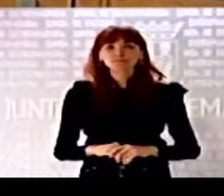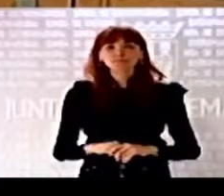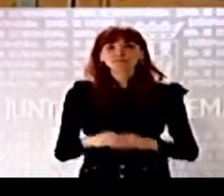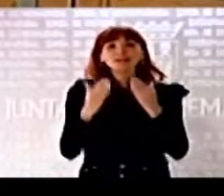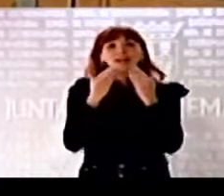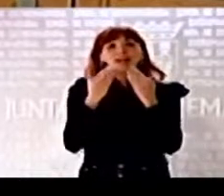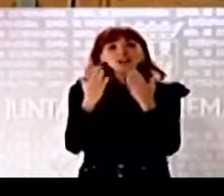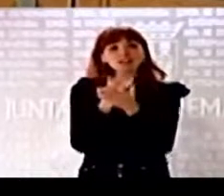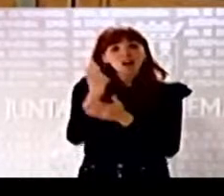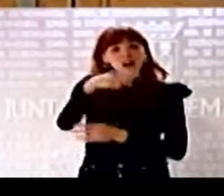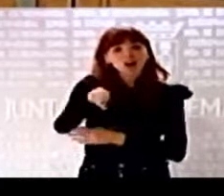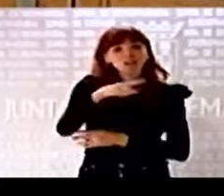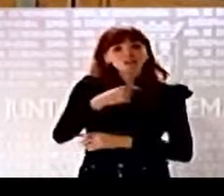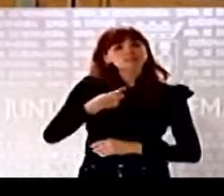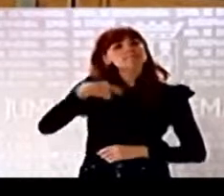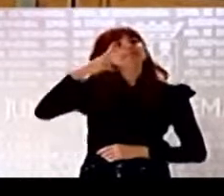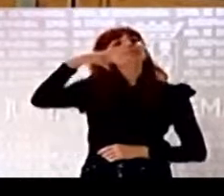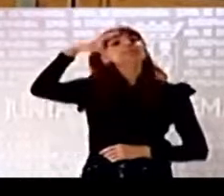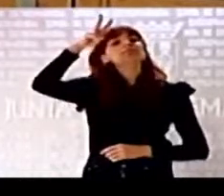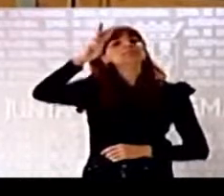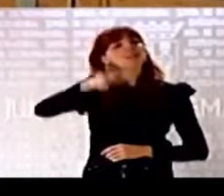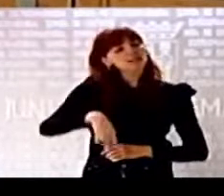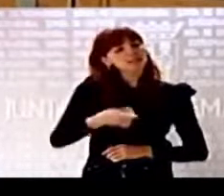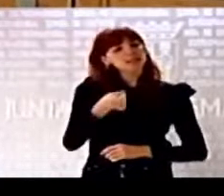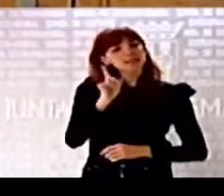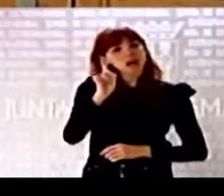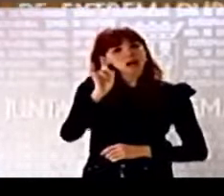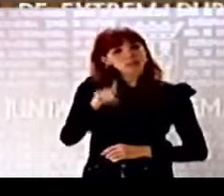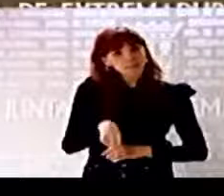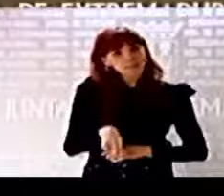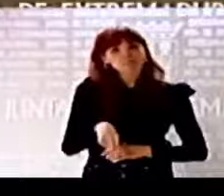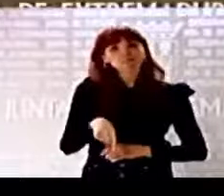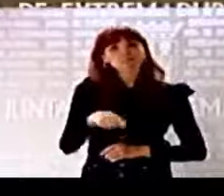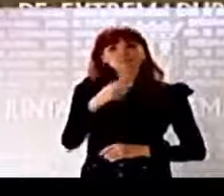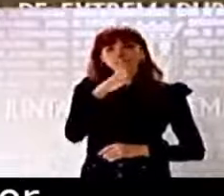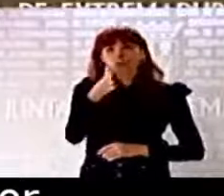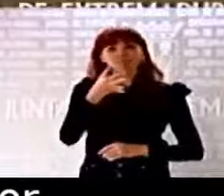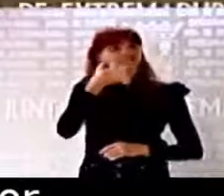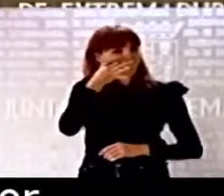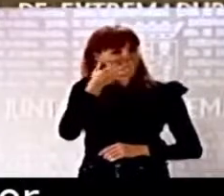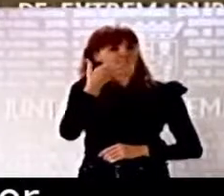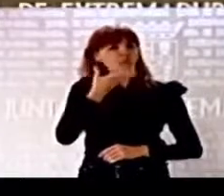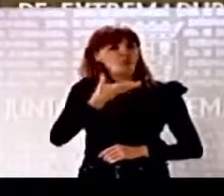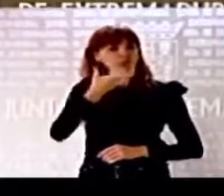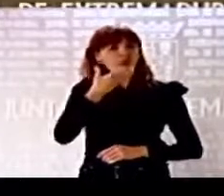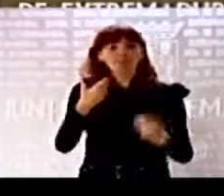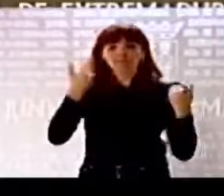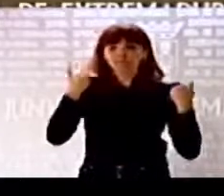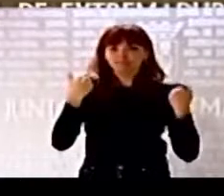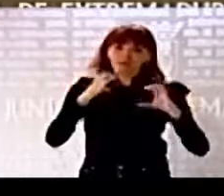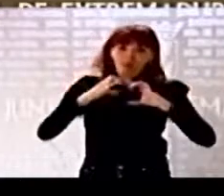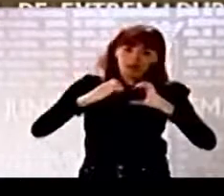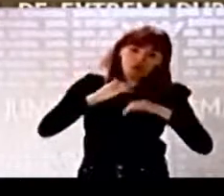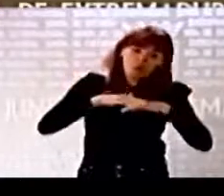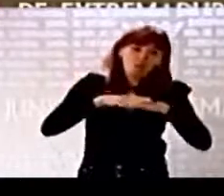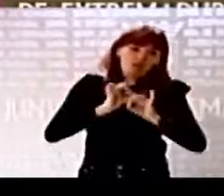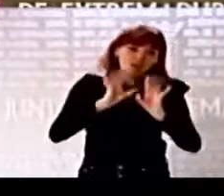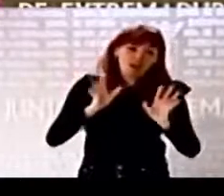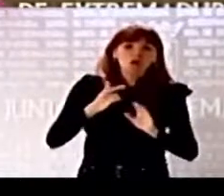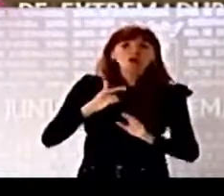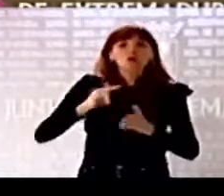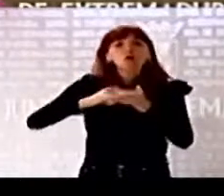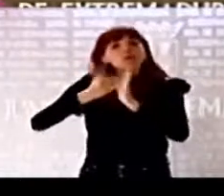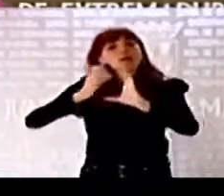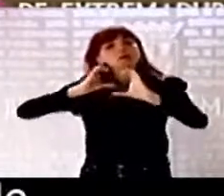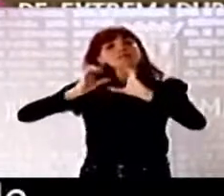gracias a todos y mi reconocimiento también, que conozco muy bien como responsable de la comunicación del Gobierno, de todos los medios de